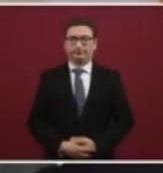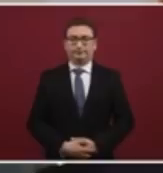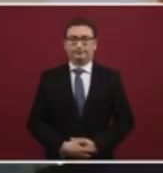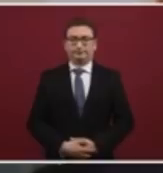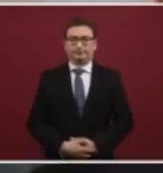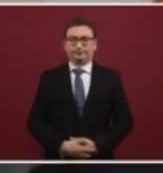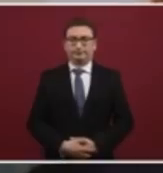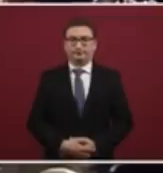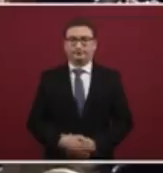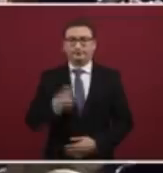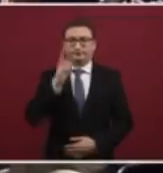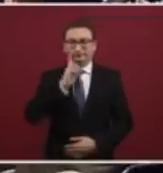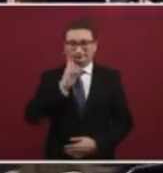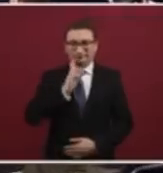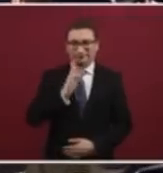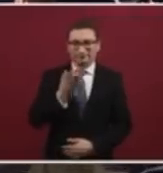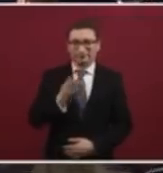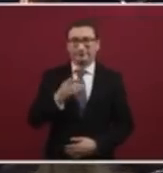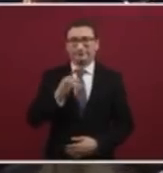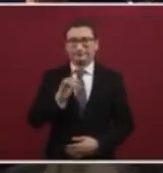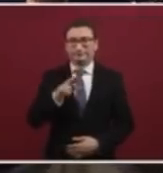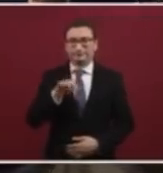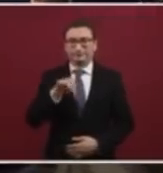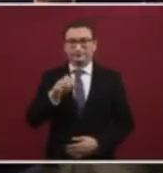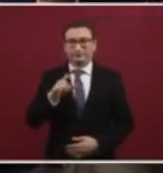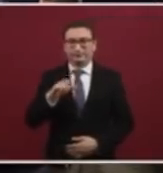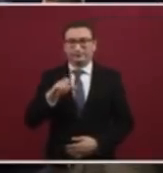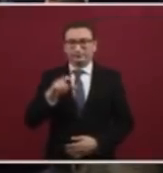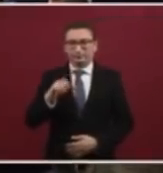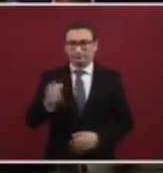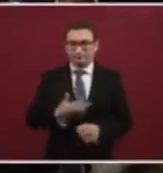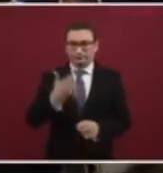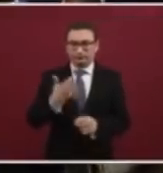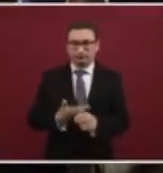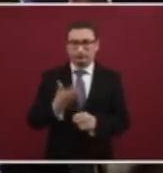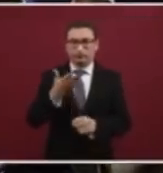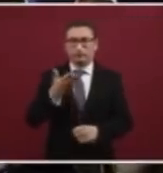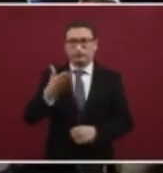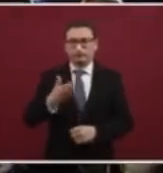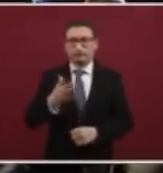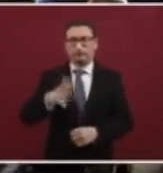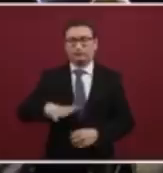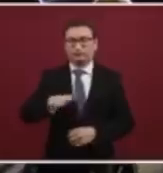señora irene lozano secretaria de estado de la españa global